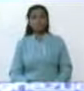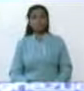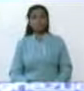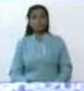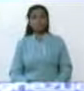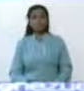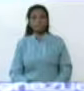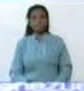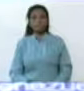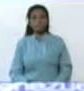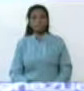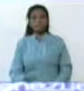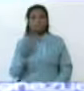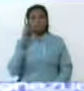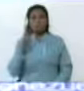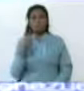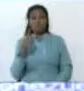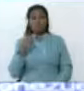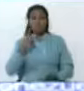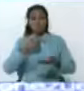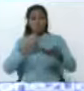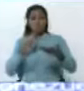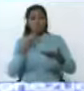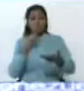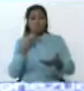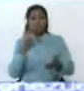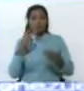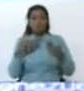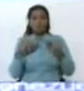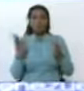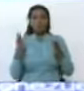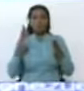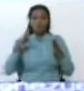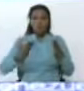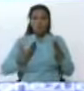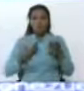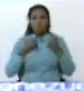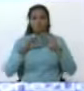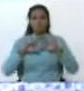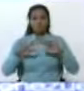Aquí está. Y lo voy a firmar para que sea publicado.